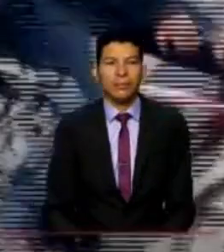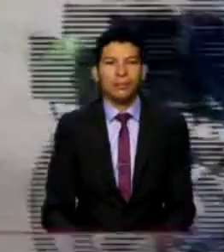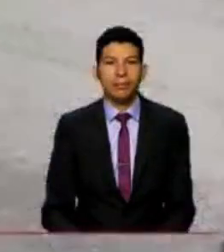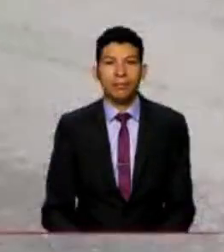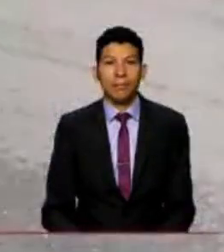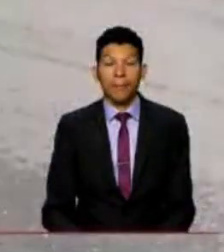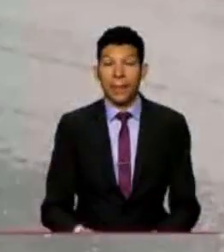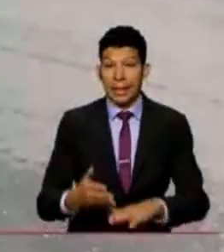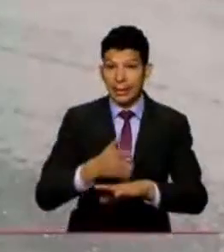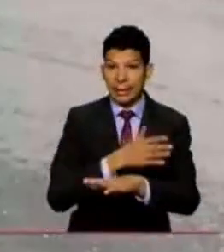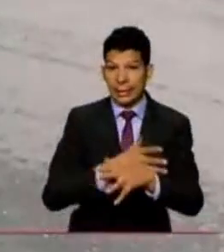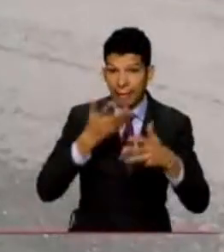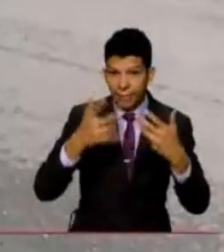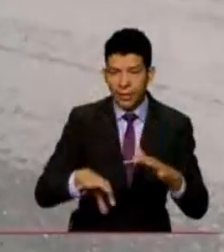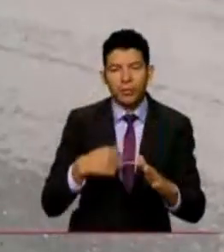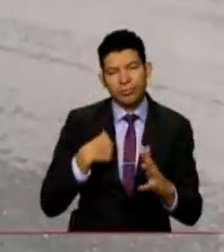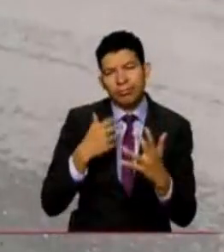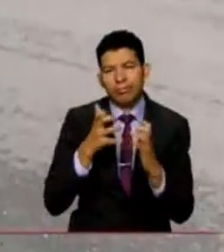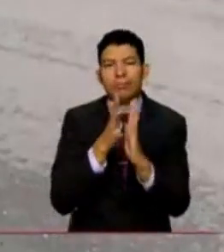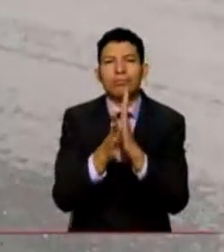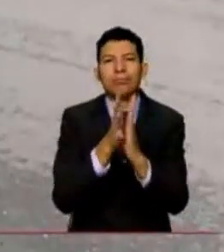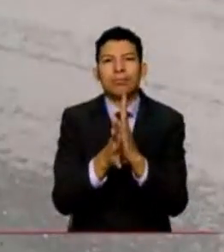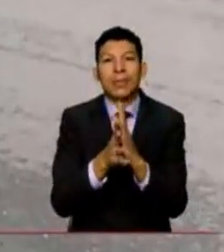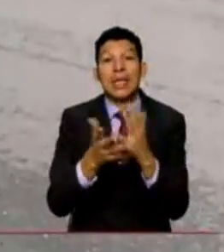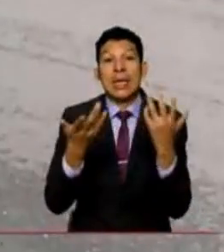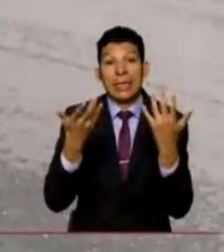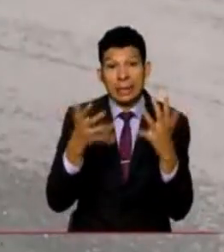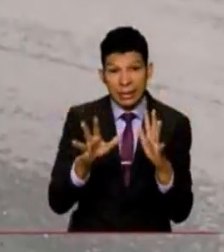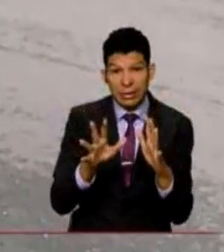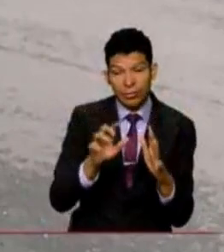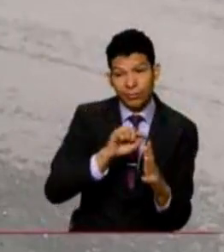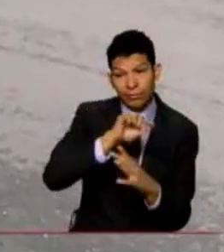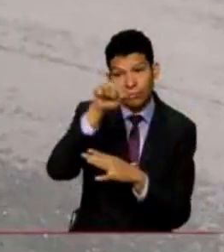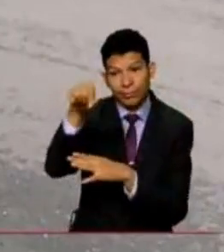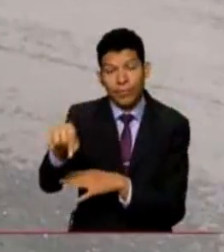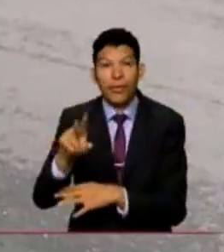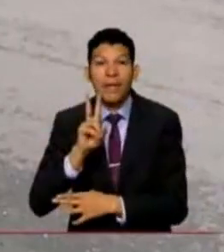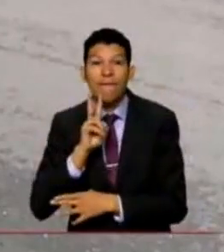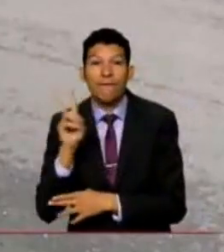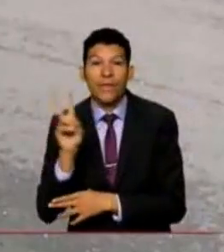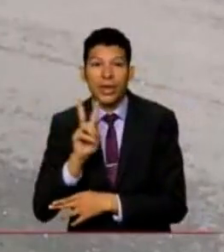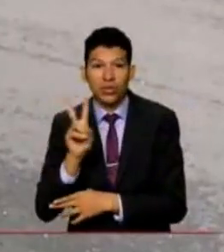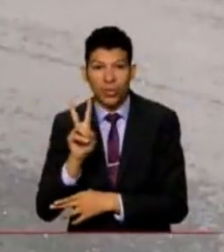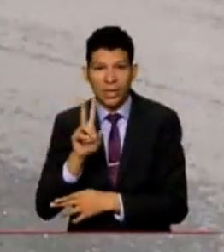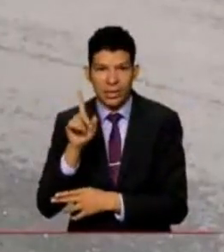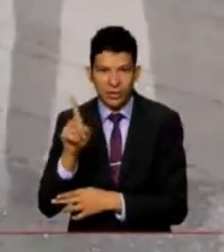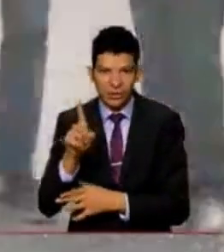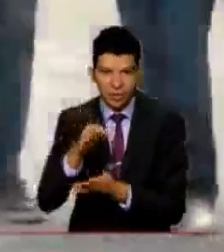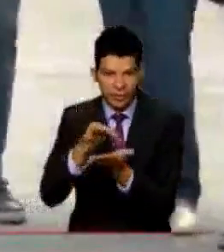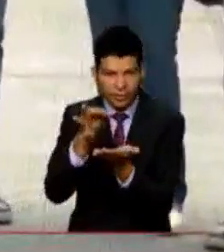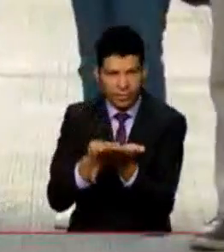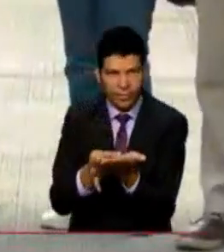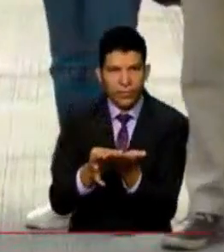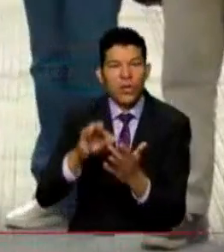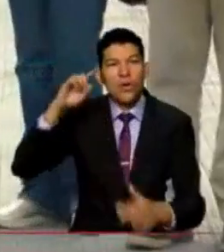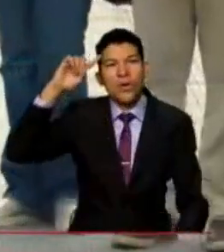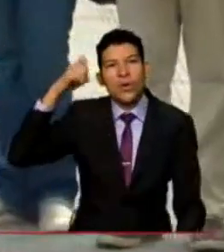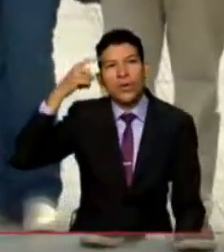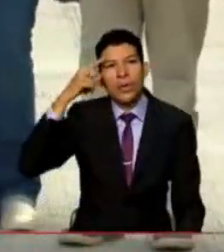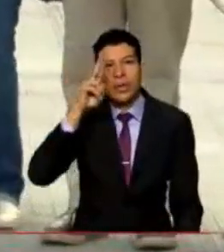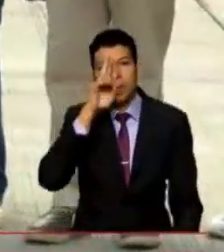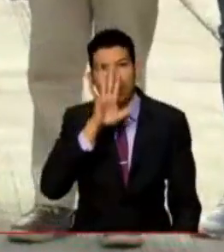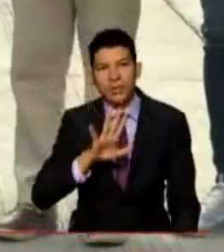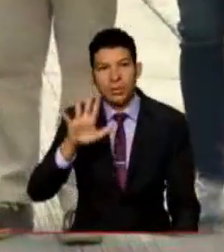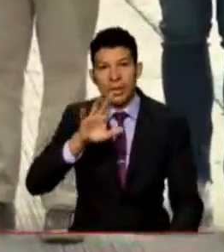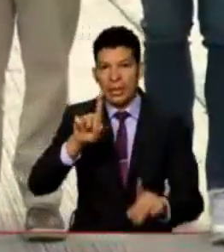Y antes de despedirme, les cuento que ya arribaron a Caracas, Venezuela, la delegación del Gobierno Nacional y del ELN,